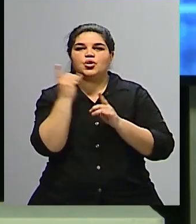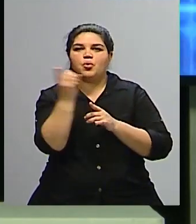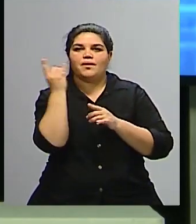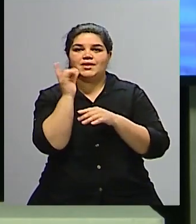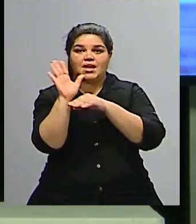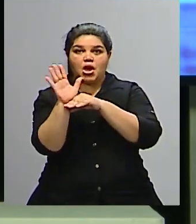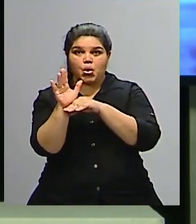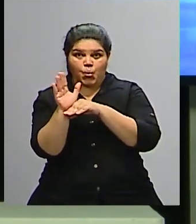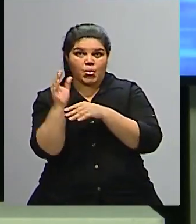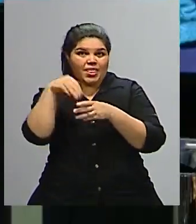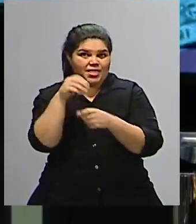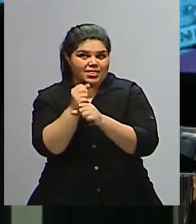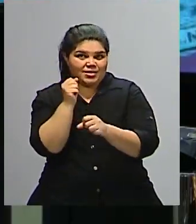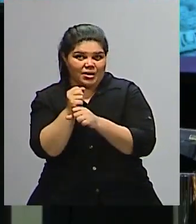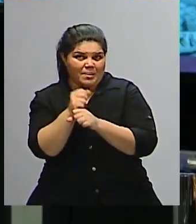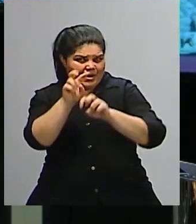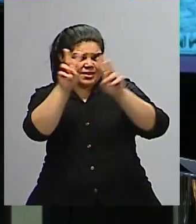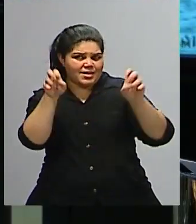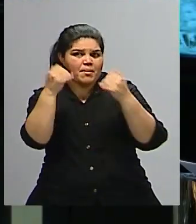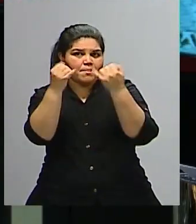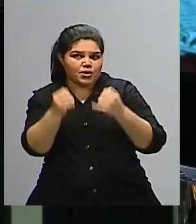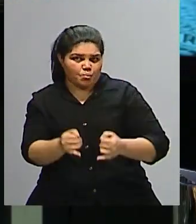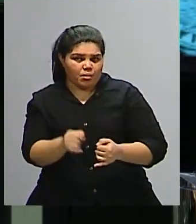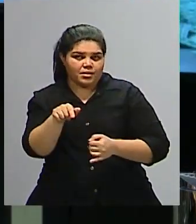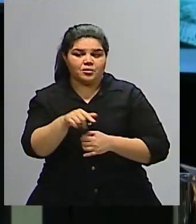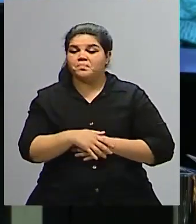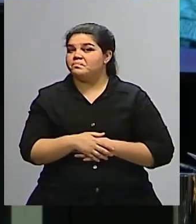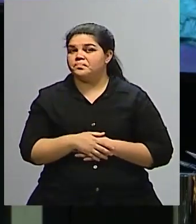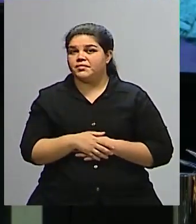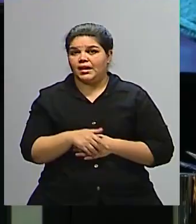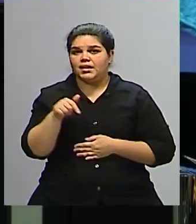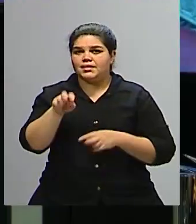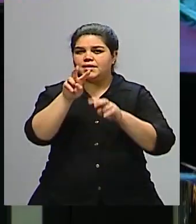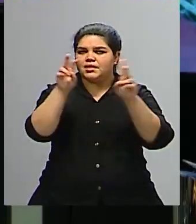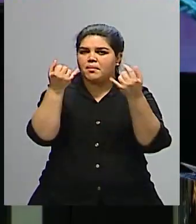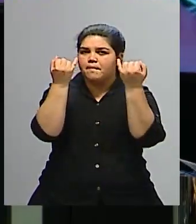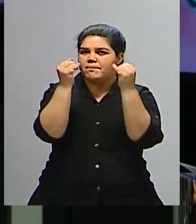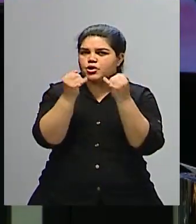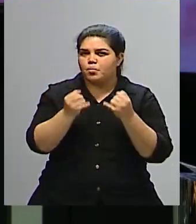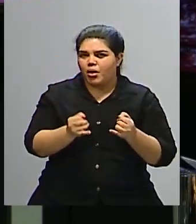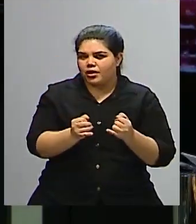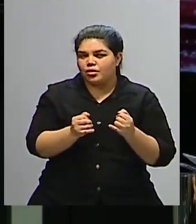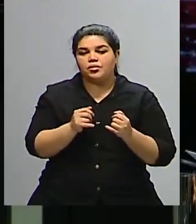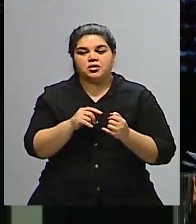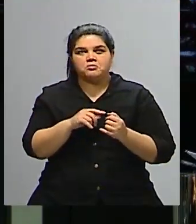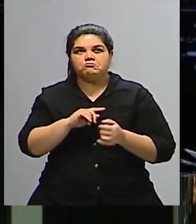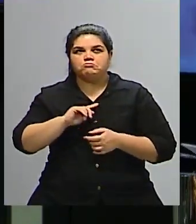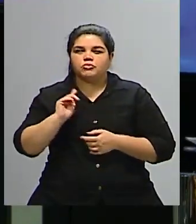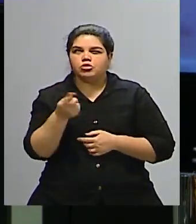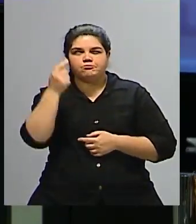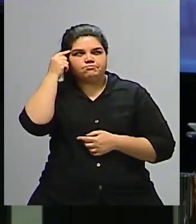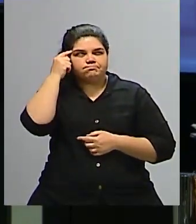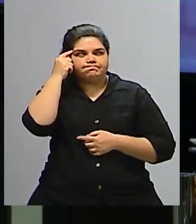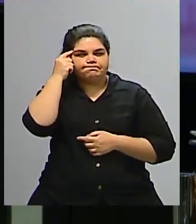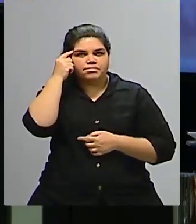de este tema. Bien, cuando hablamos de presupuesto, digamos, el primer concepto asociado que viene a la cabeza es